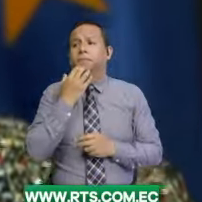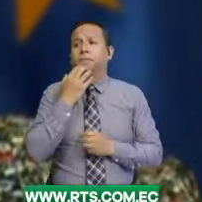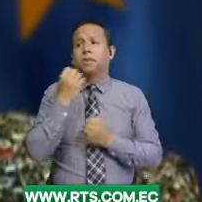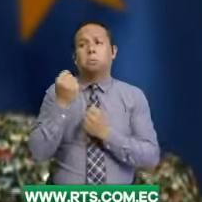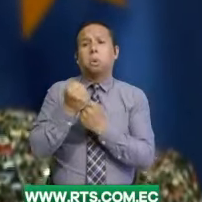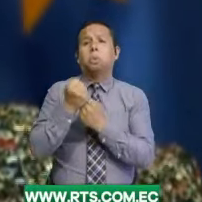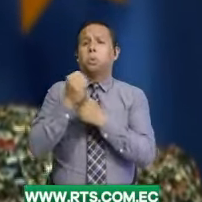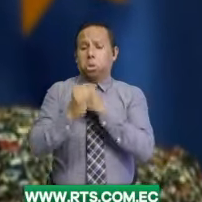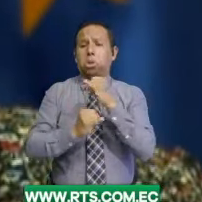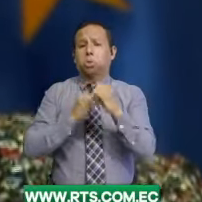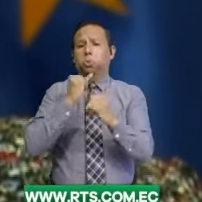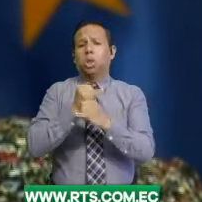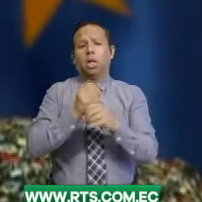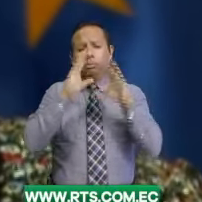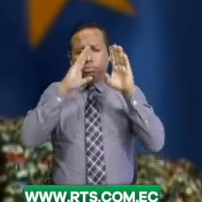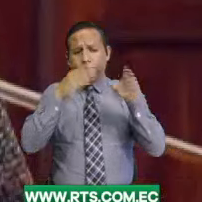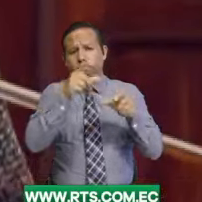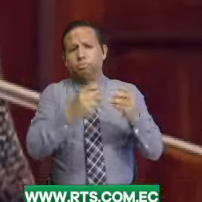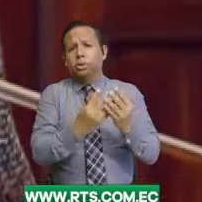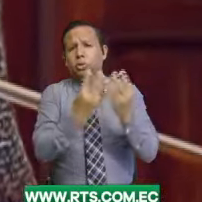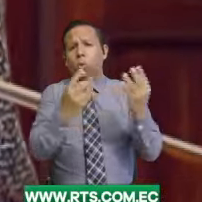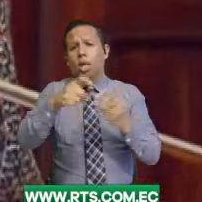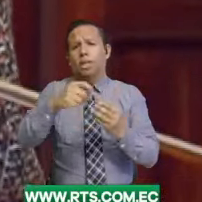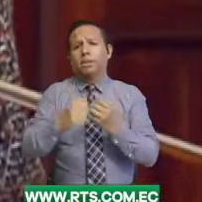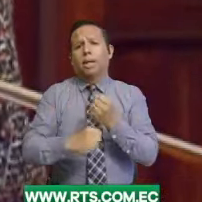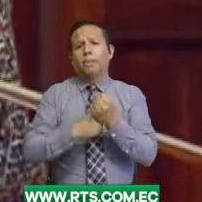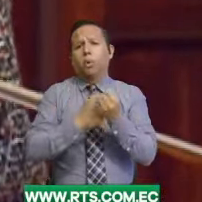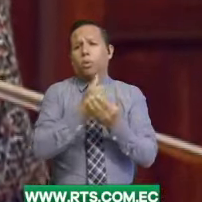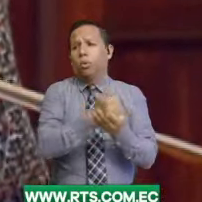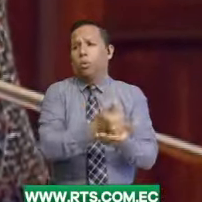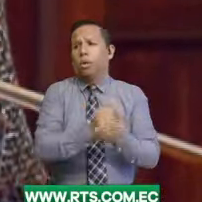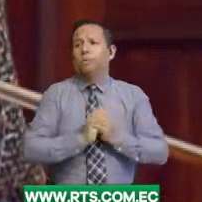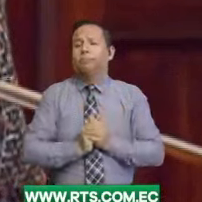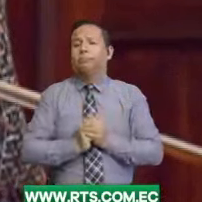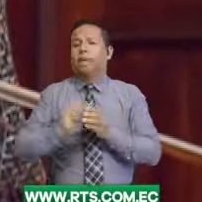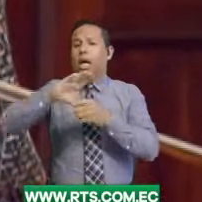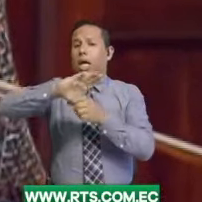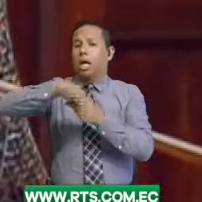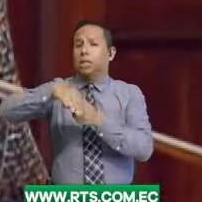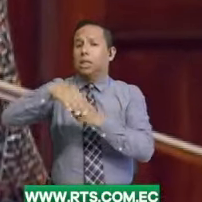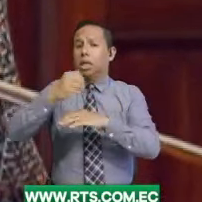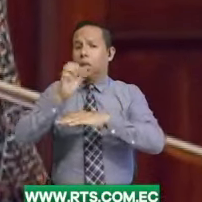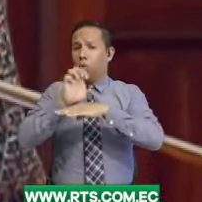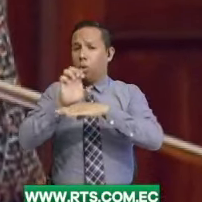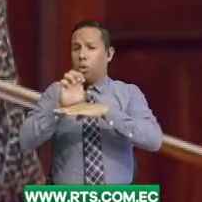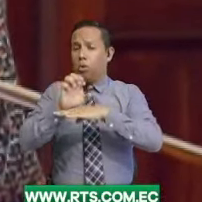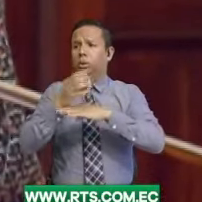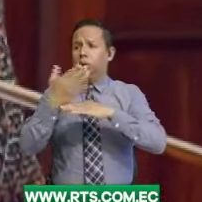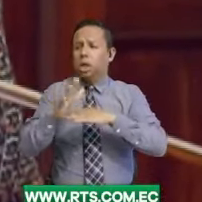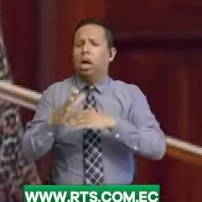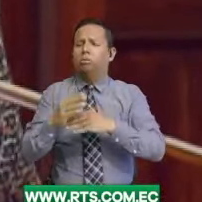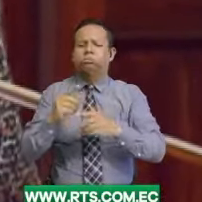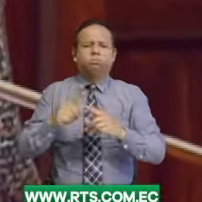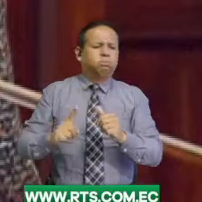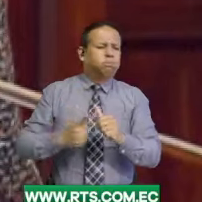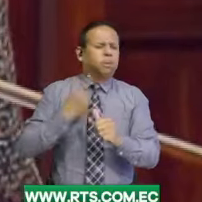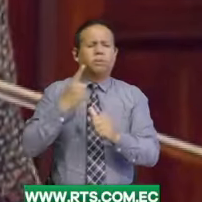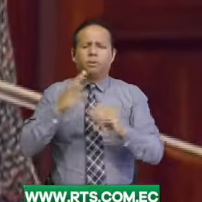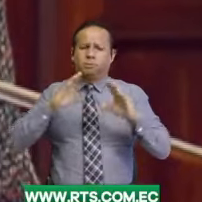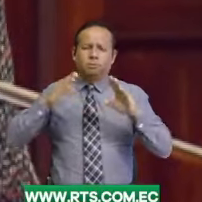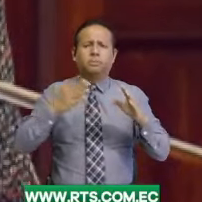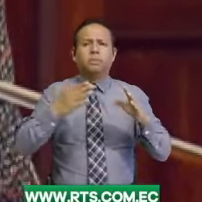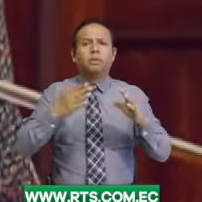atender a los más desprotegidos. La Cancillería ecuatoriana ha desplegado como una de sus prioridades la